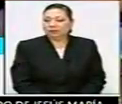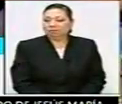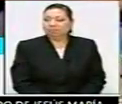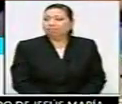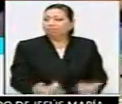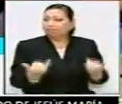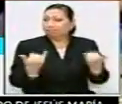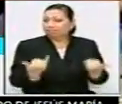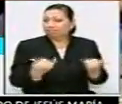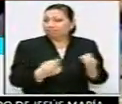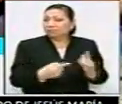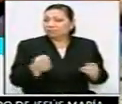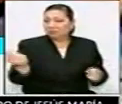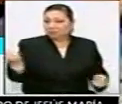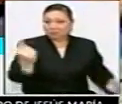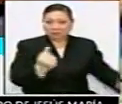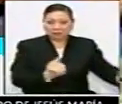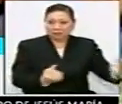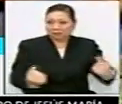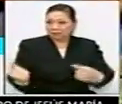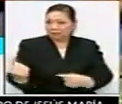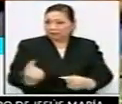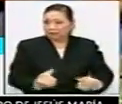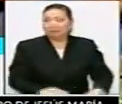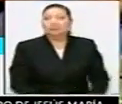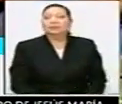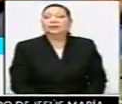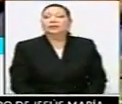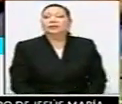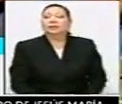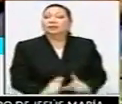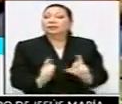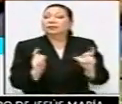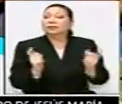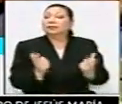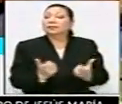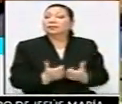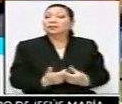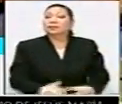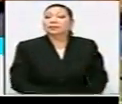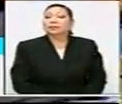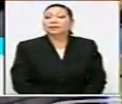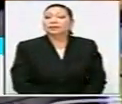Estamos aquí presentes en el Congreso de la República